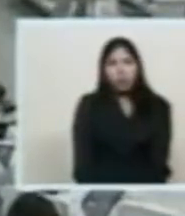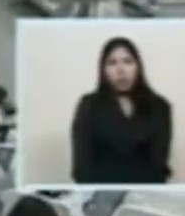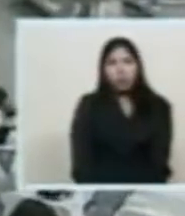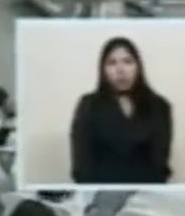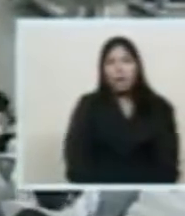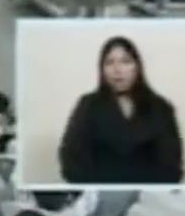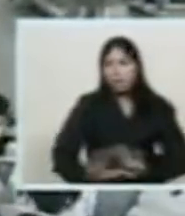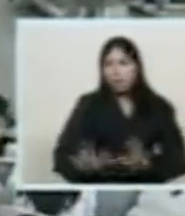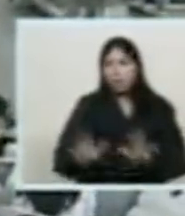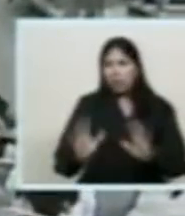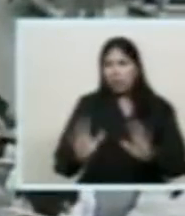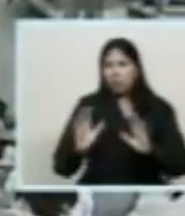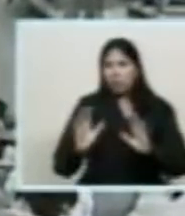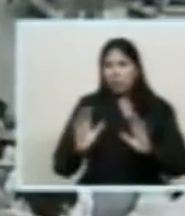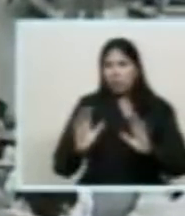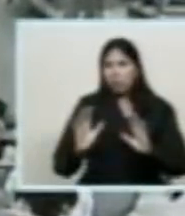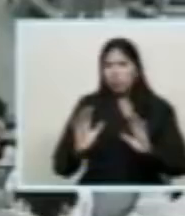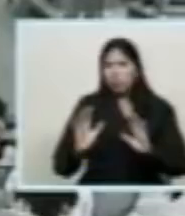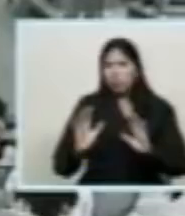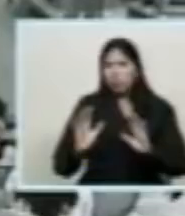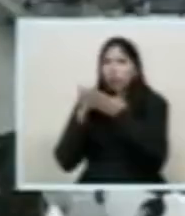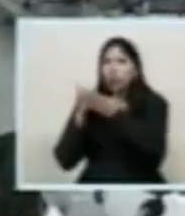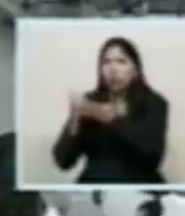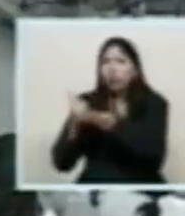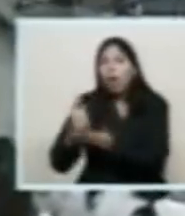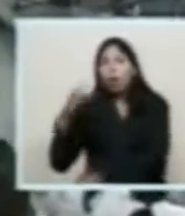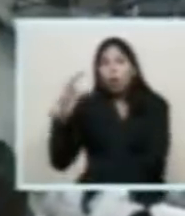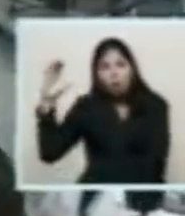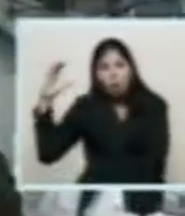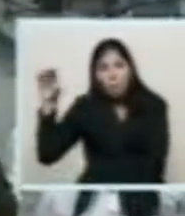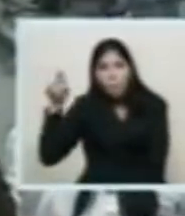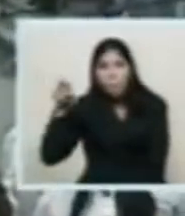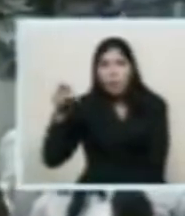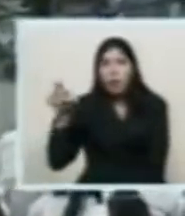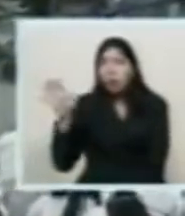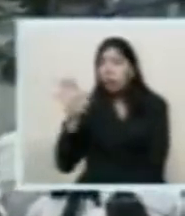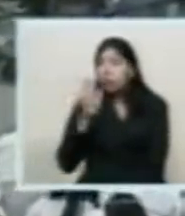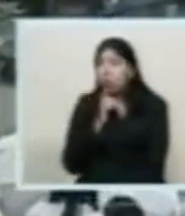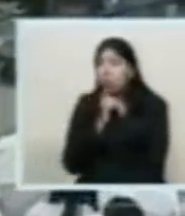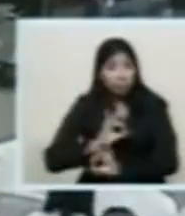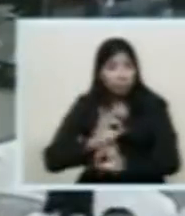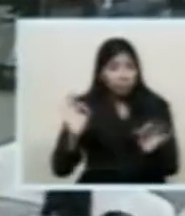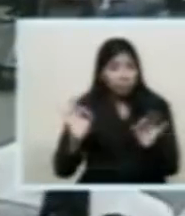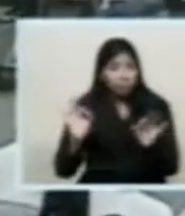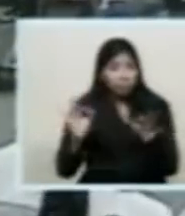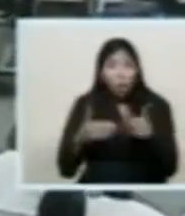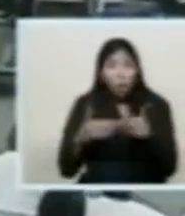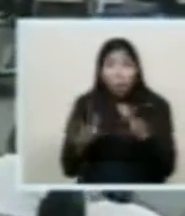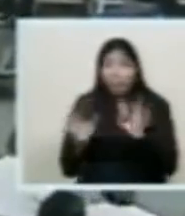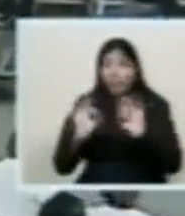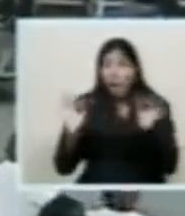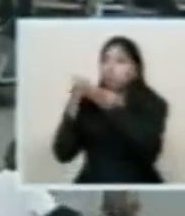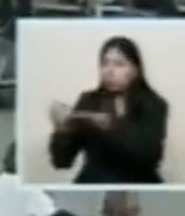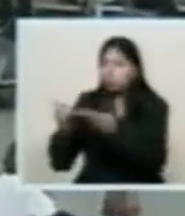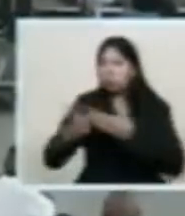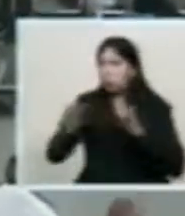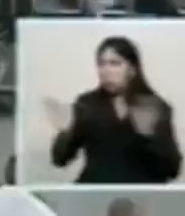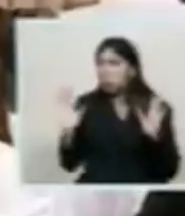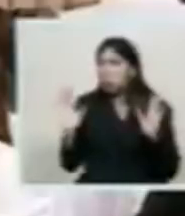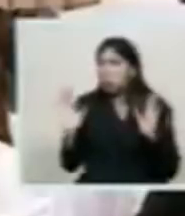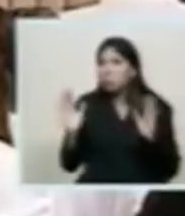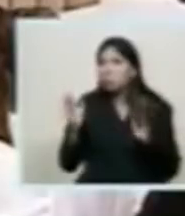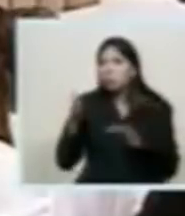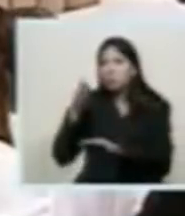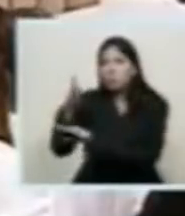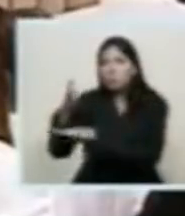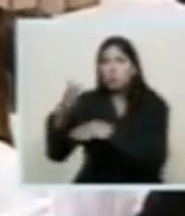Y estamos dispuestos a ayudar países como Colombia, que no tiene salud pública. A Colombia, pudiéramos ir a